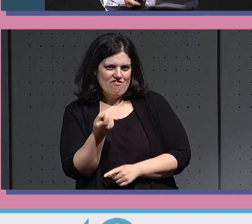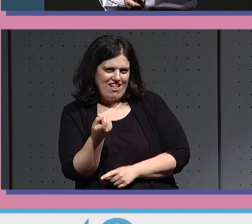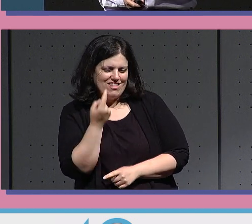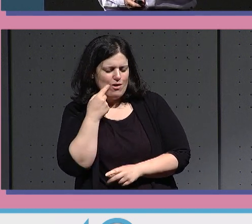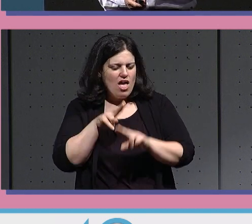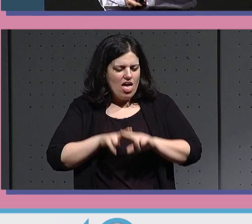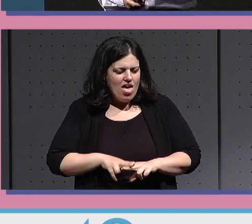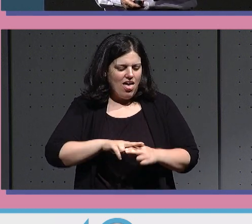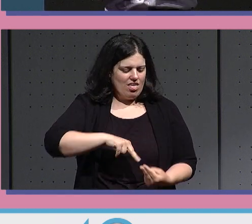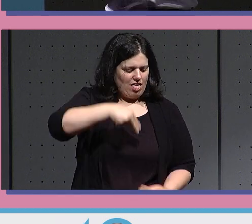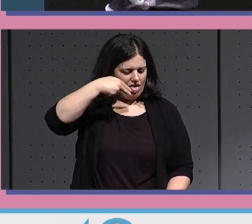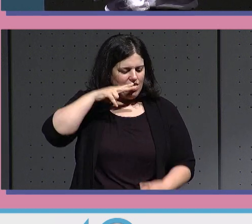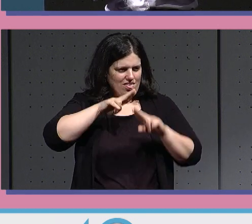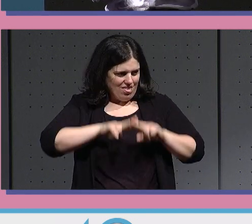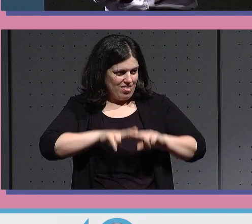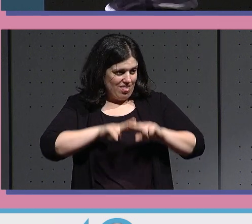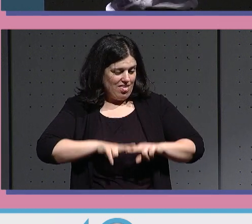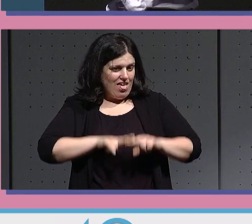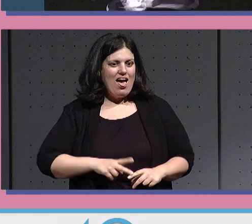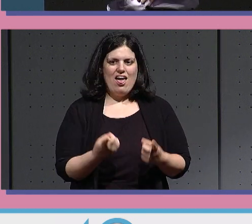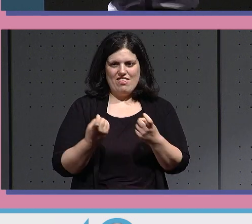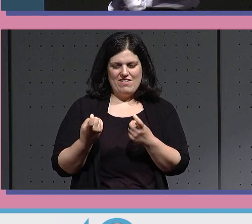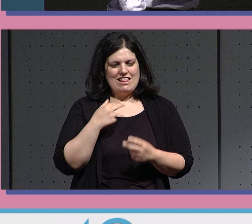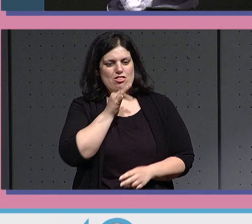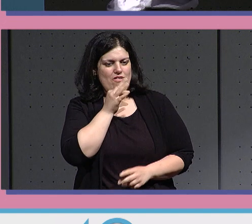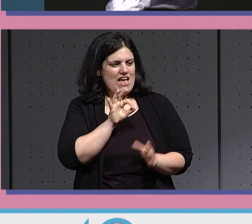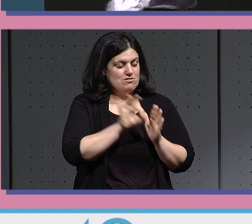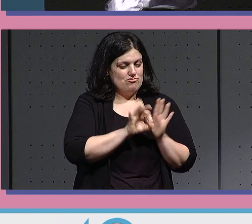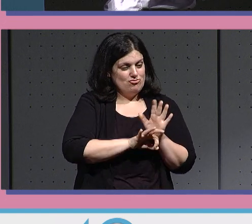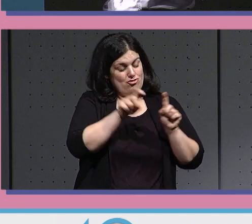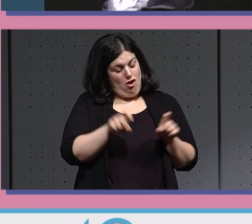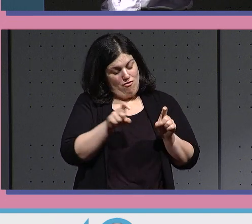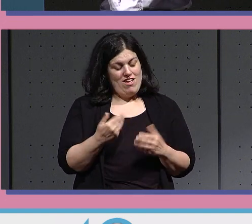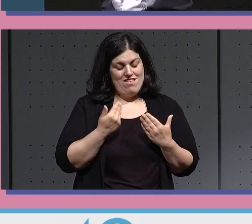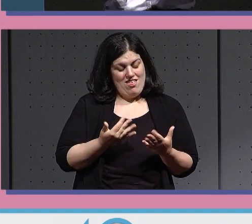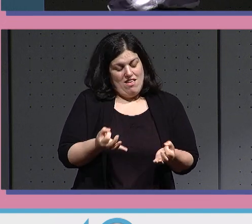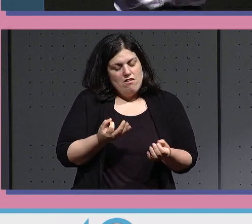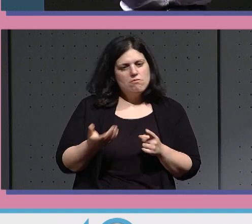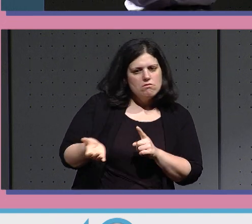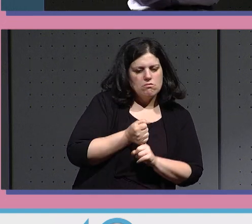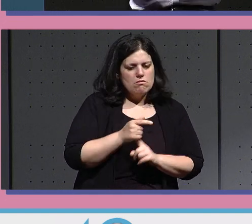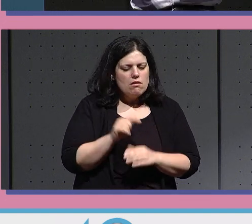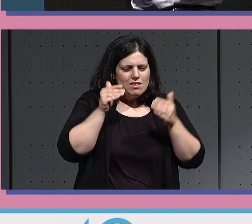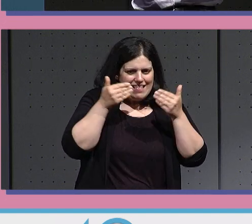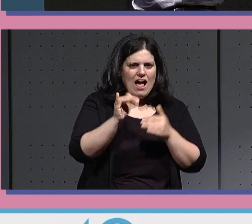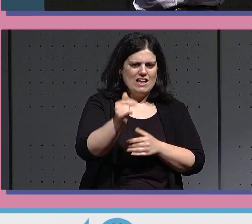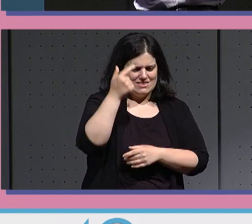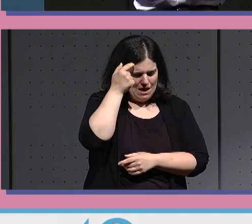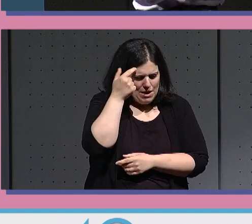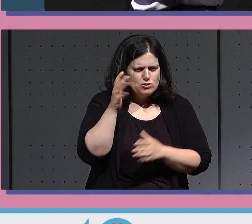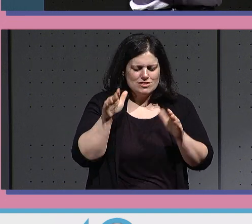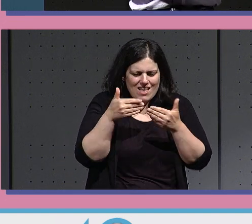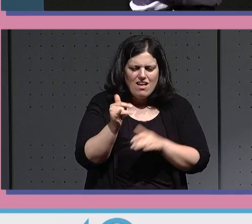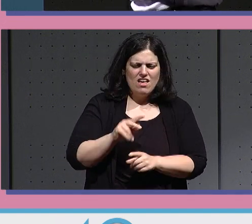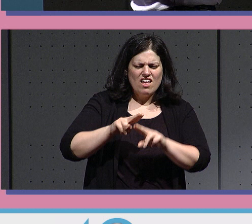veces son TEAs claramente sindrómicos que tienen otras cosas que algo tienen pero no lo encuentras. Y en algún lado está. Pero